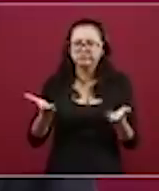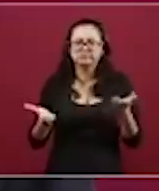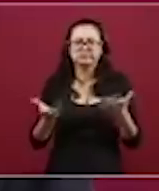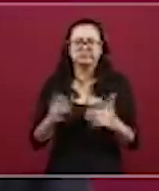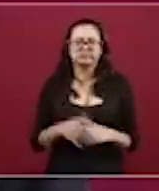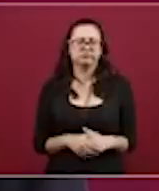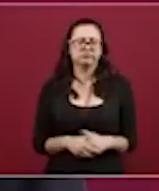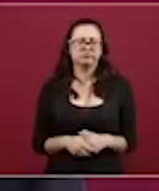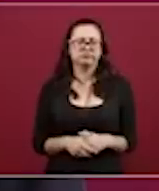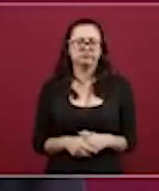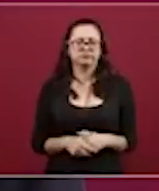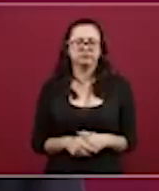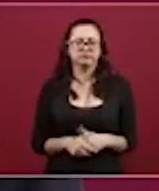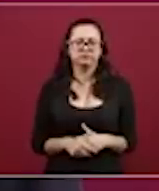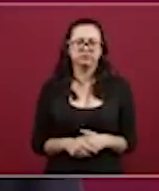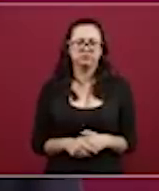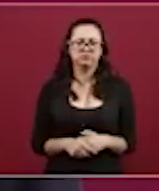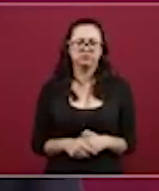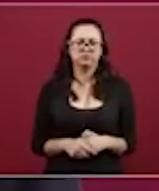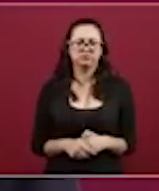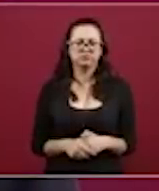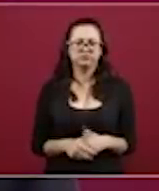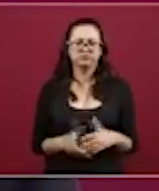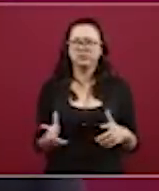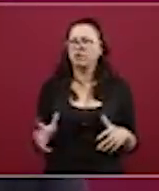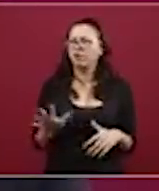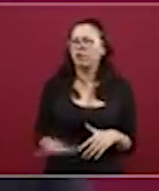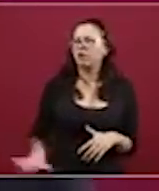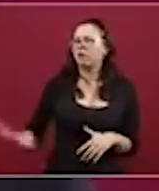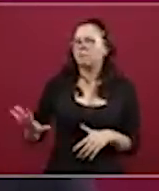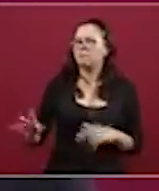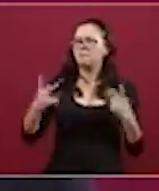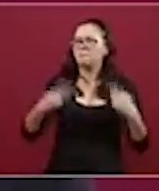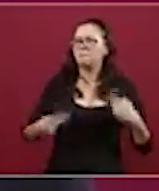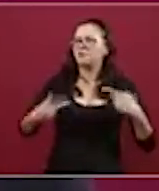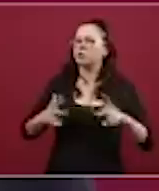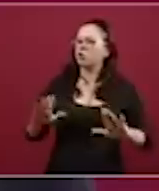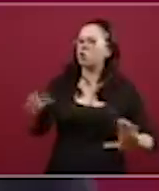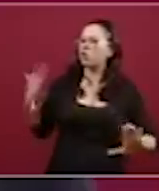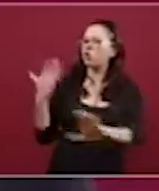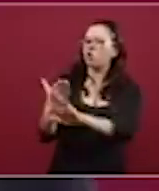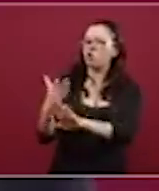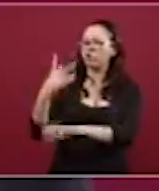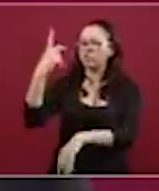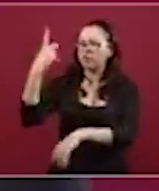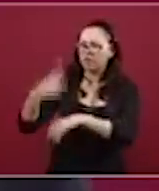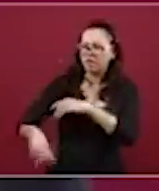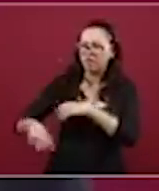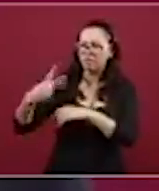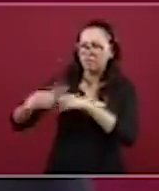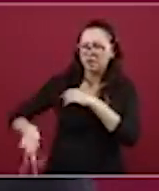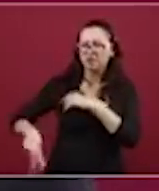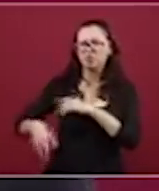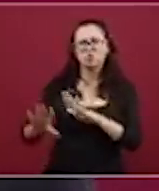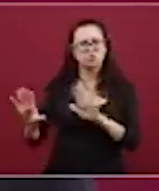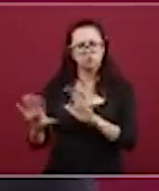que no perjudique al interés público y que tampoco las empresas salgan